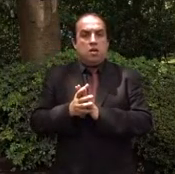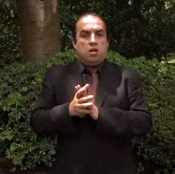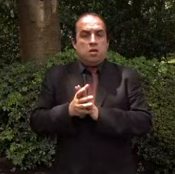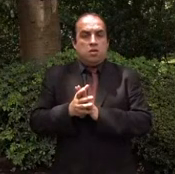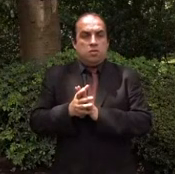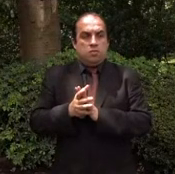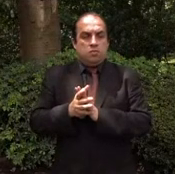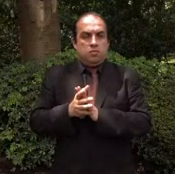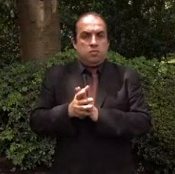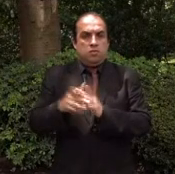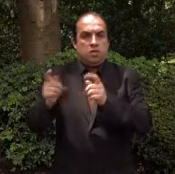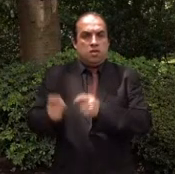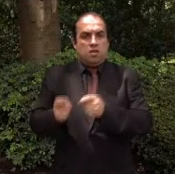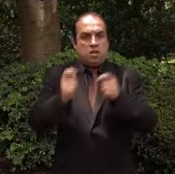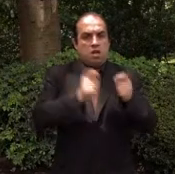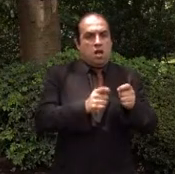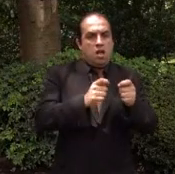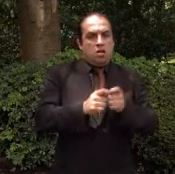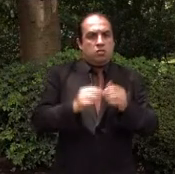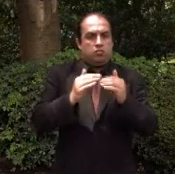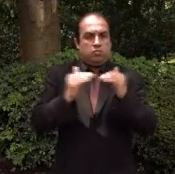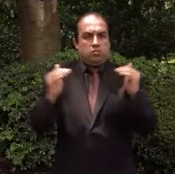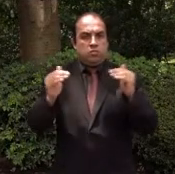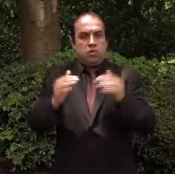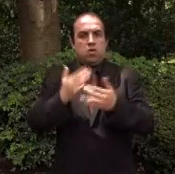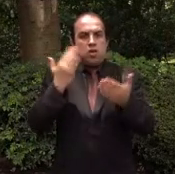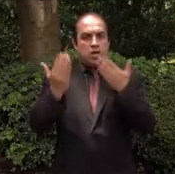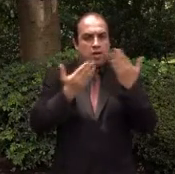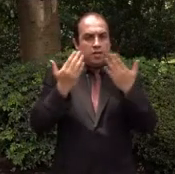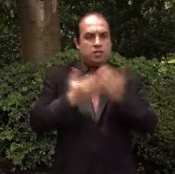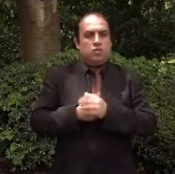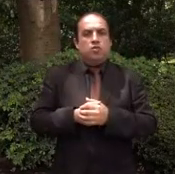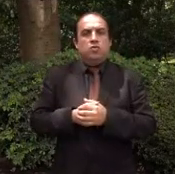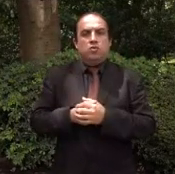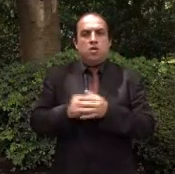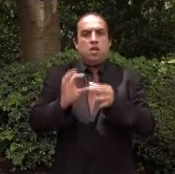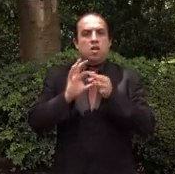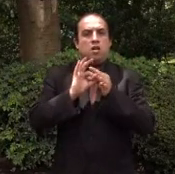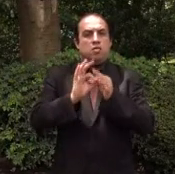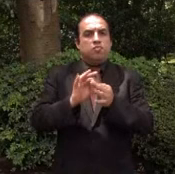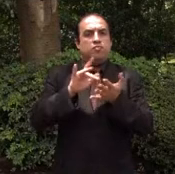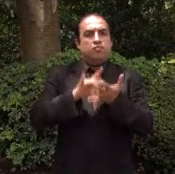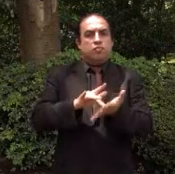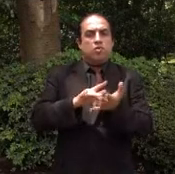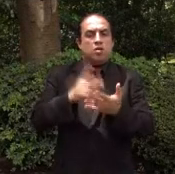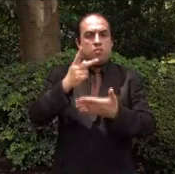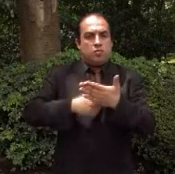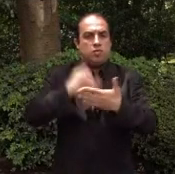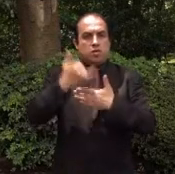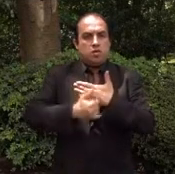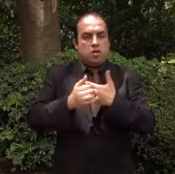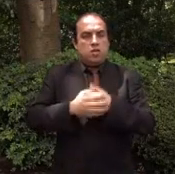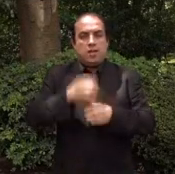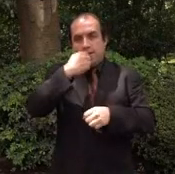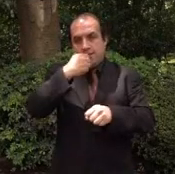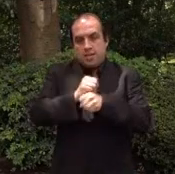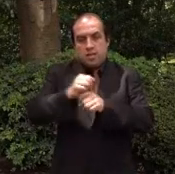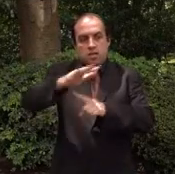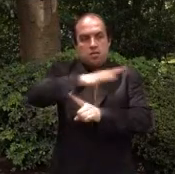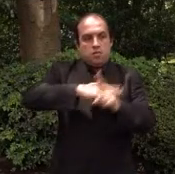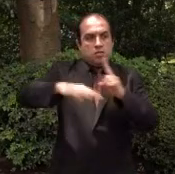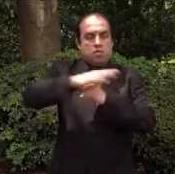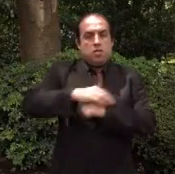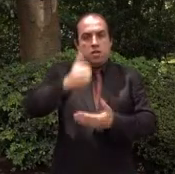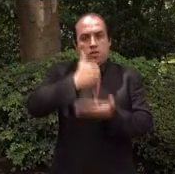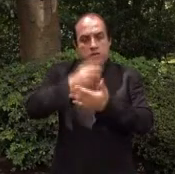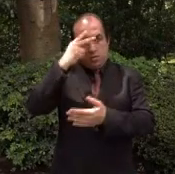es lo que estudia de la mano del proyecto y de Taller Chapultepec la Secretaría del Medio Ambiente de la Ciudad de